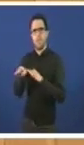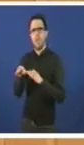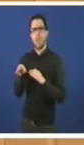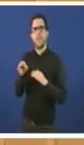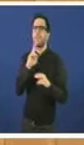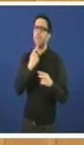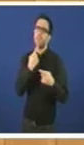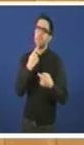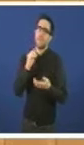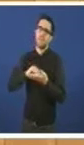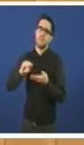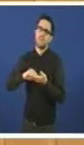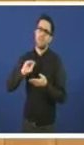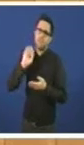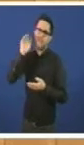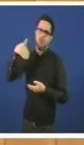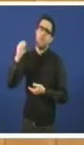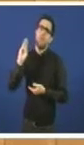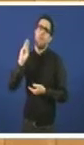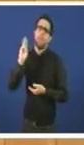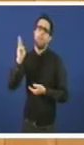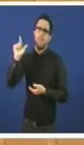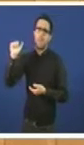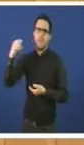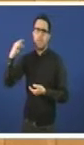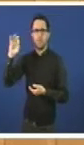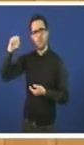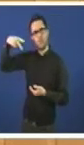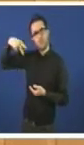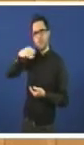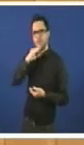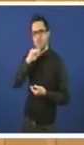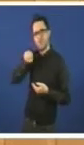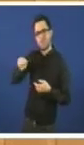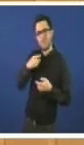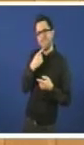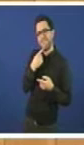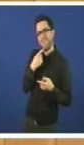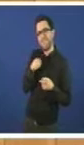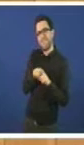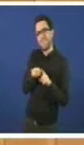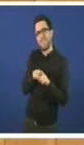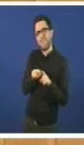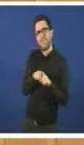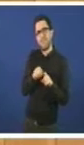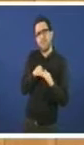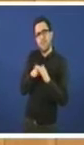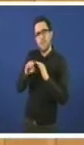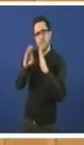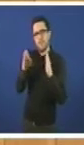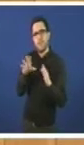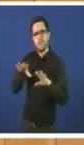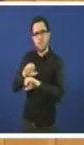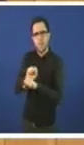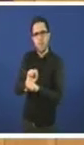costas a esa realidad de conecten con realidades social de galicia sino la realidad social de galicia desconectar la de ustedes como parece por